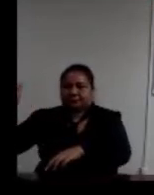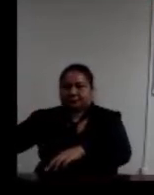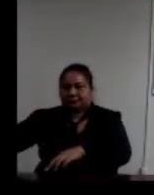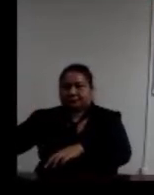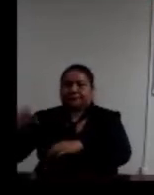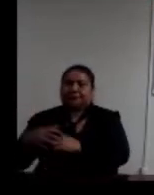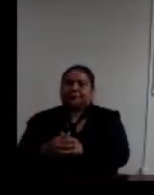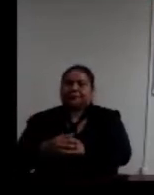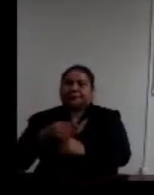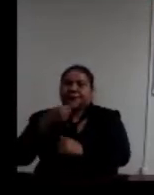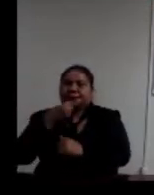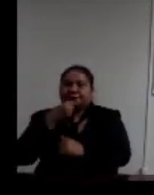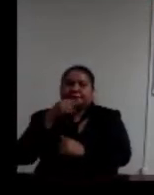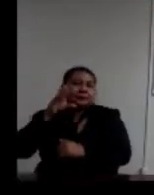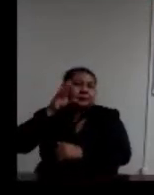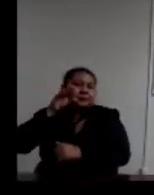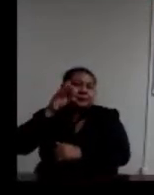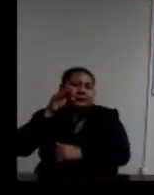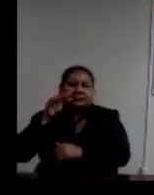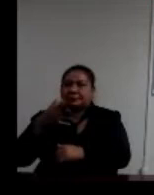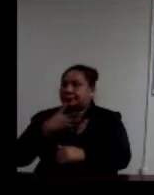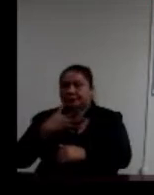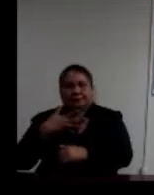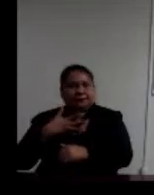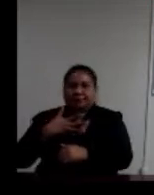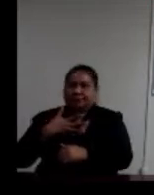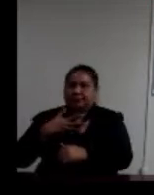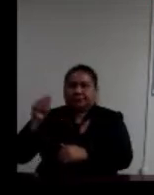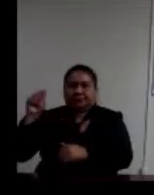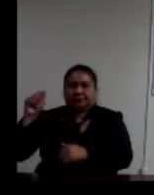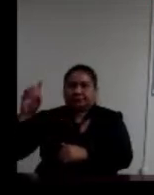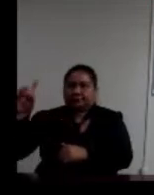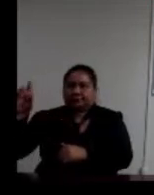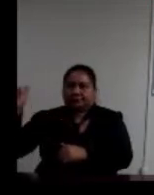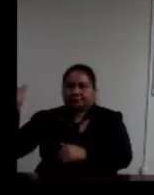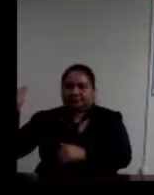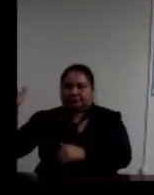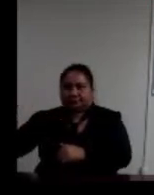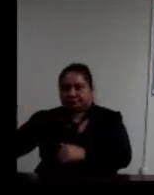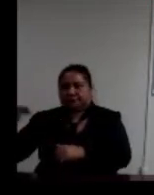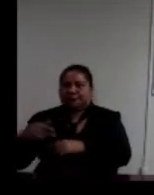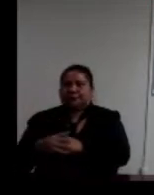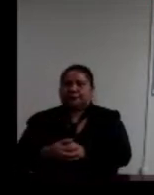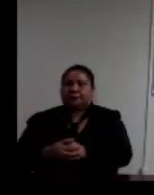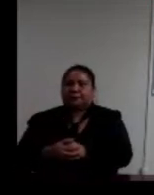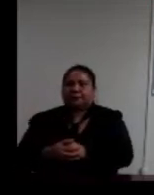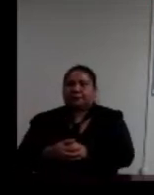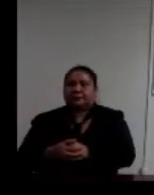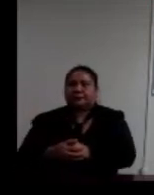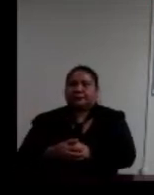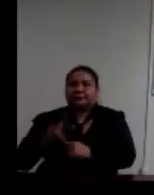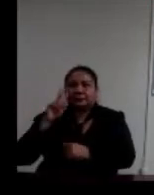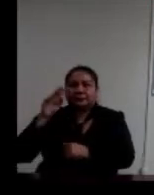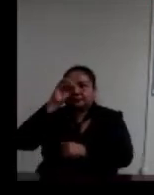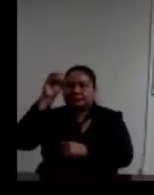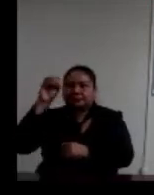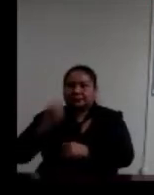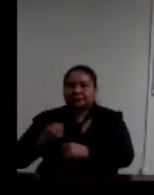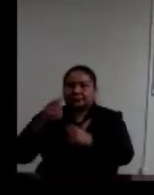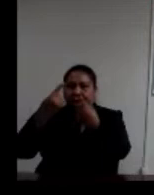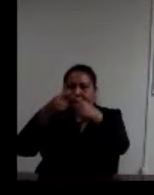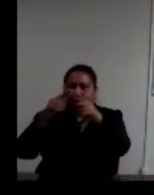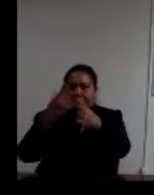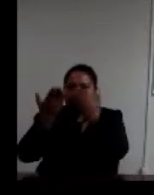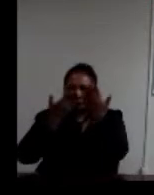y los naranjas son los niños que no tienen TDA. Se hizo una comparación, ¿sí? El porcentaje aquí es un estudio